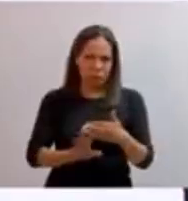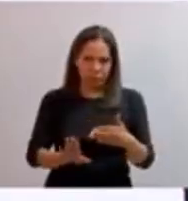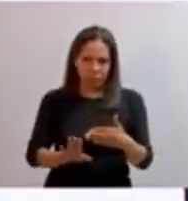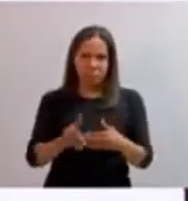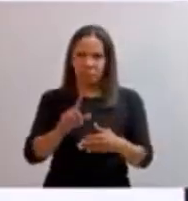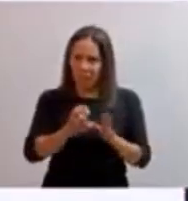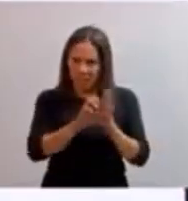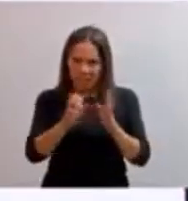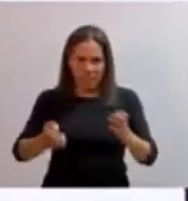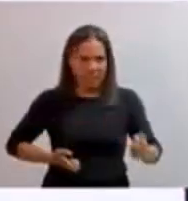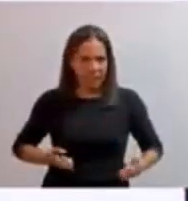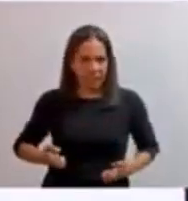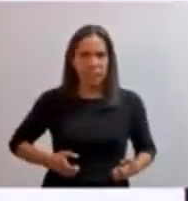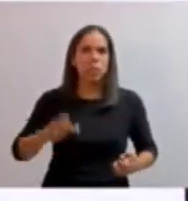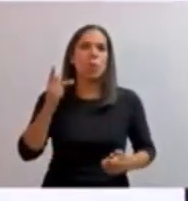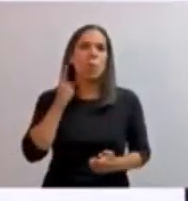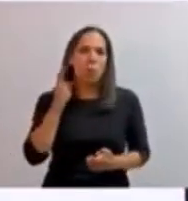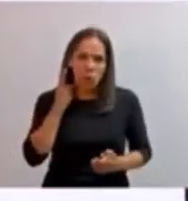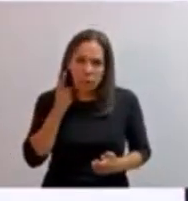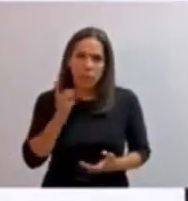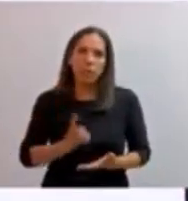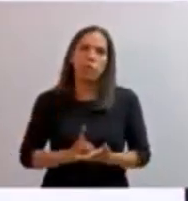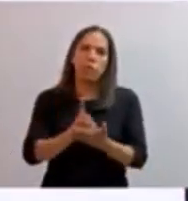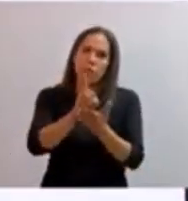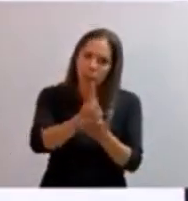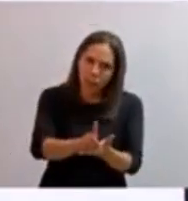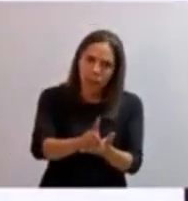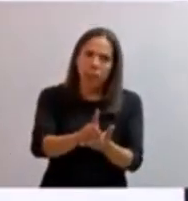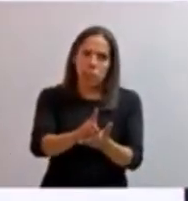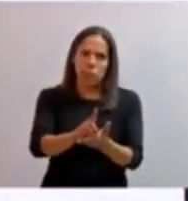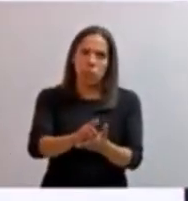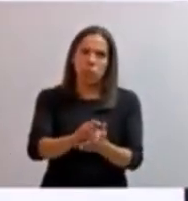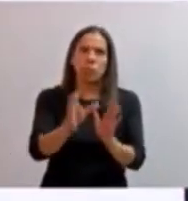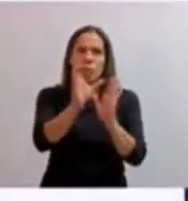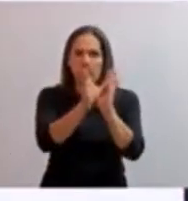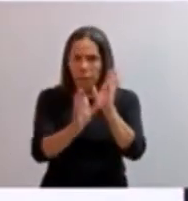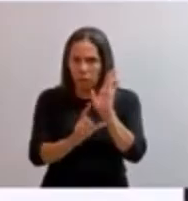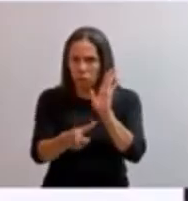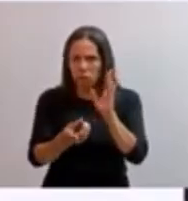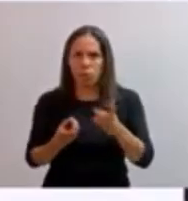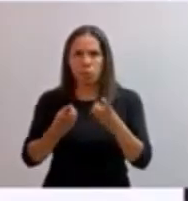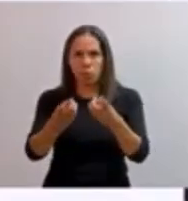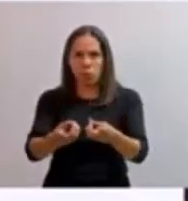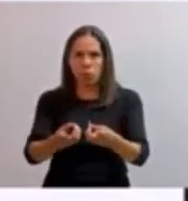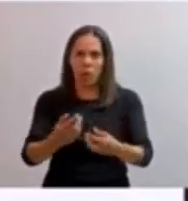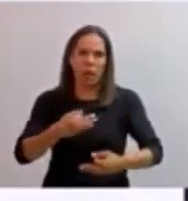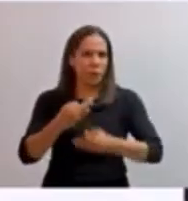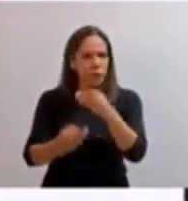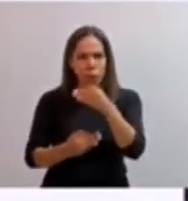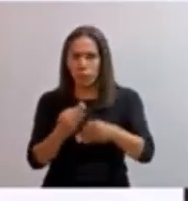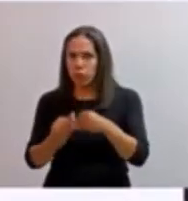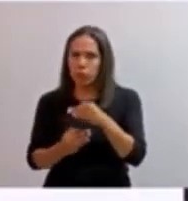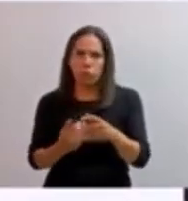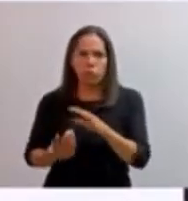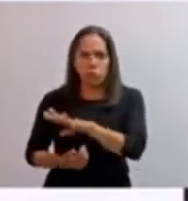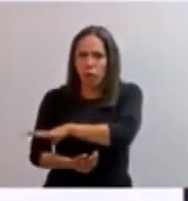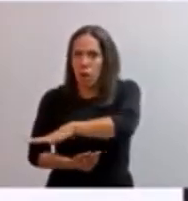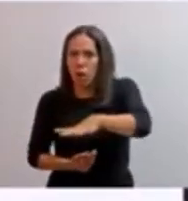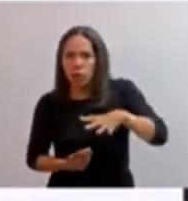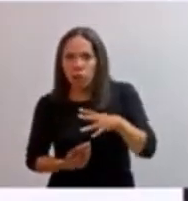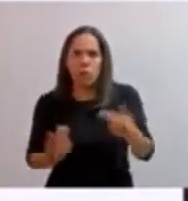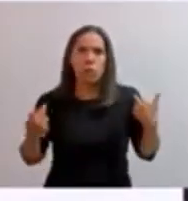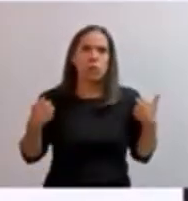el ejercicio del derecho que la Constitución nos da a todos los mexicanos y las mexicanas de recibir